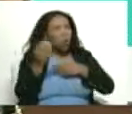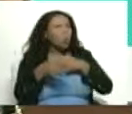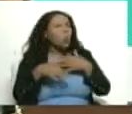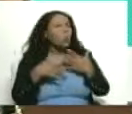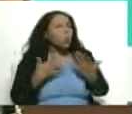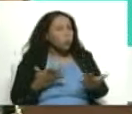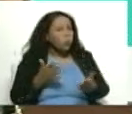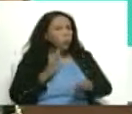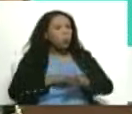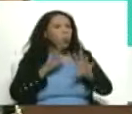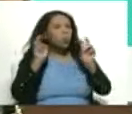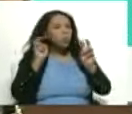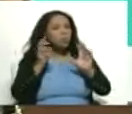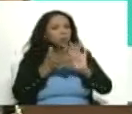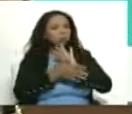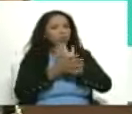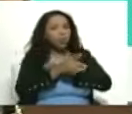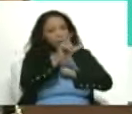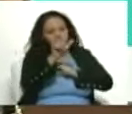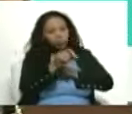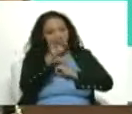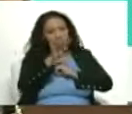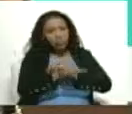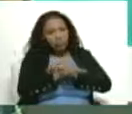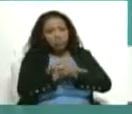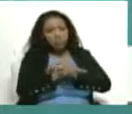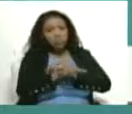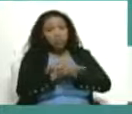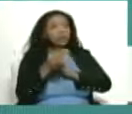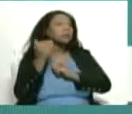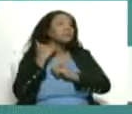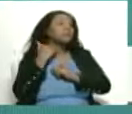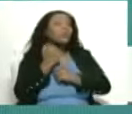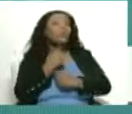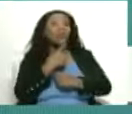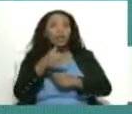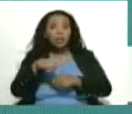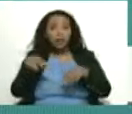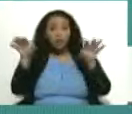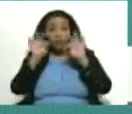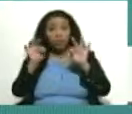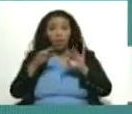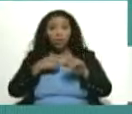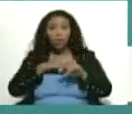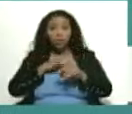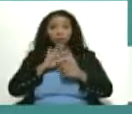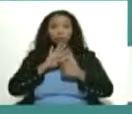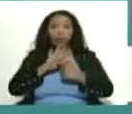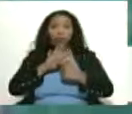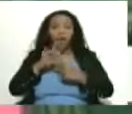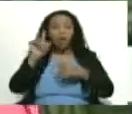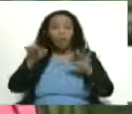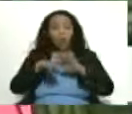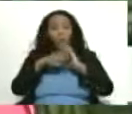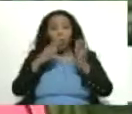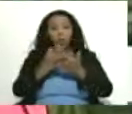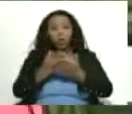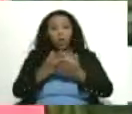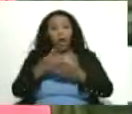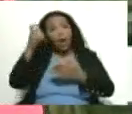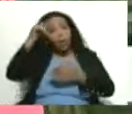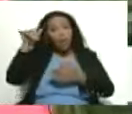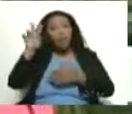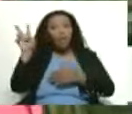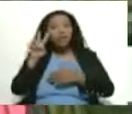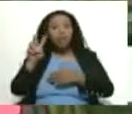a través de nuestras redes sociales, alzar la voz y de esta forma manifestarle también un mensaje al mundo. El pueblo de